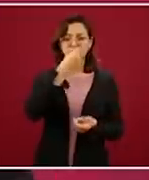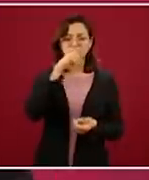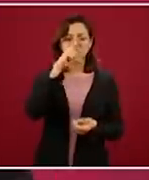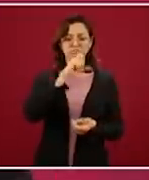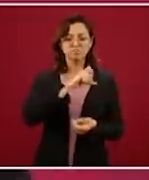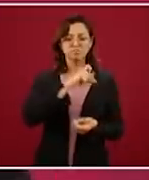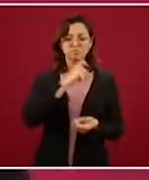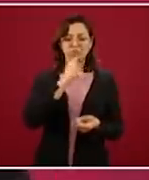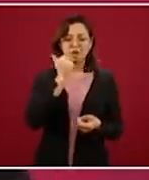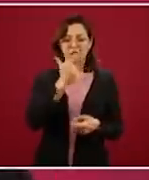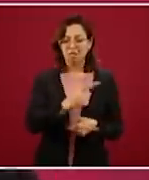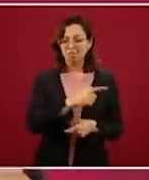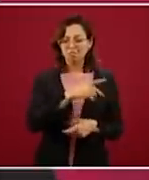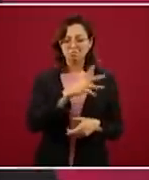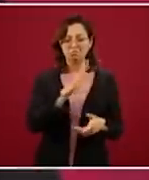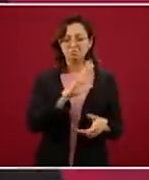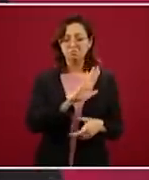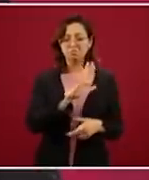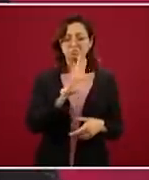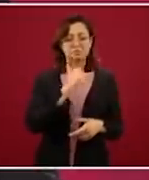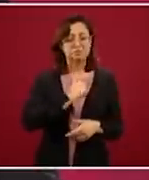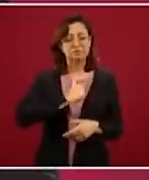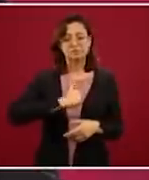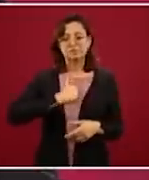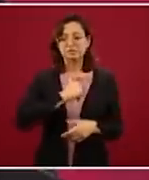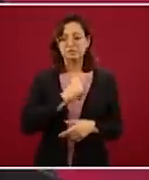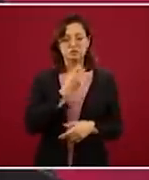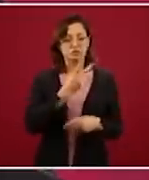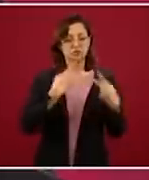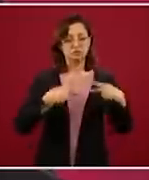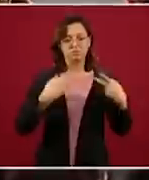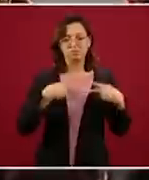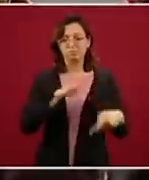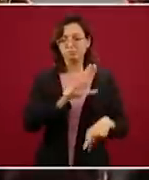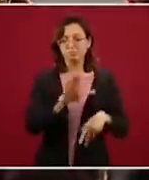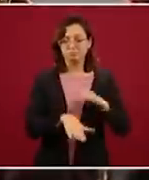la muerte, que es muy lamentable, de dos personas.